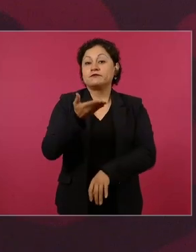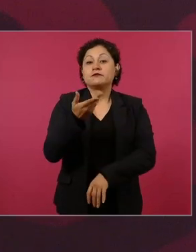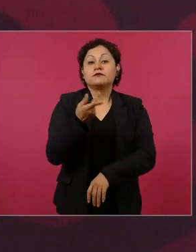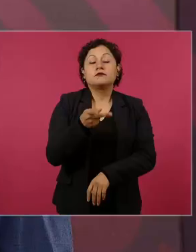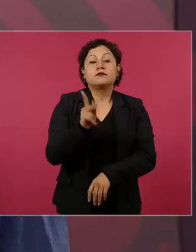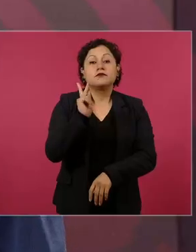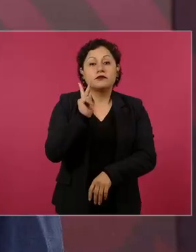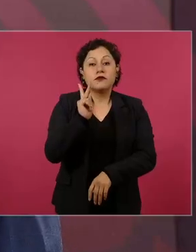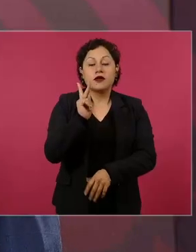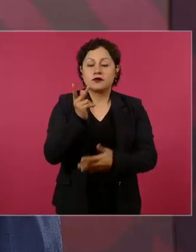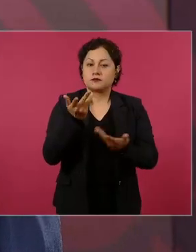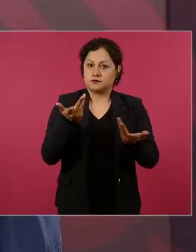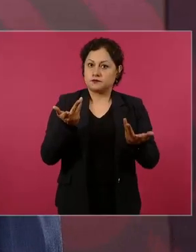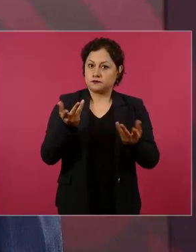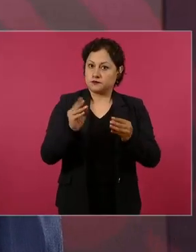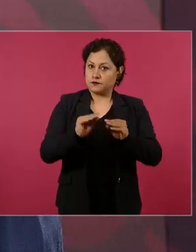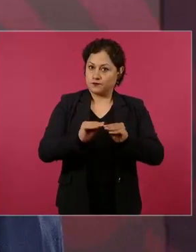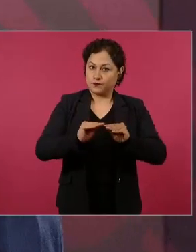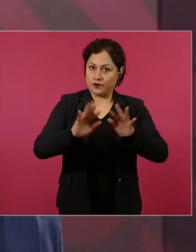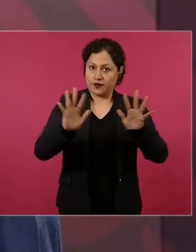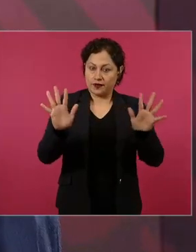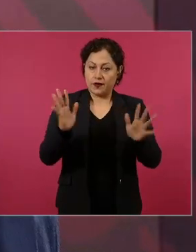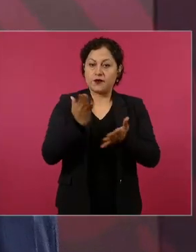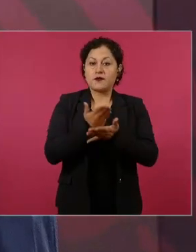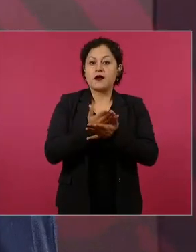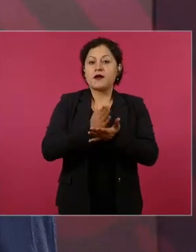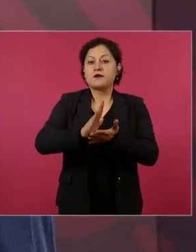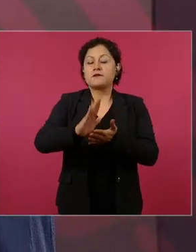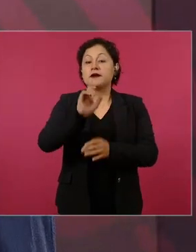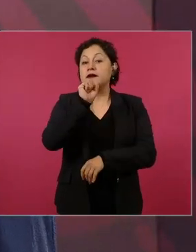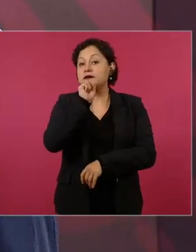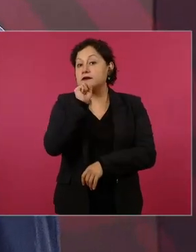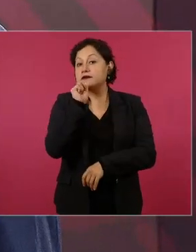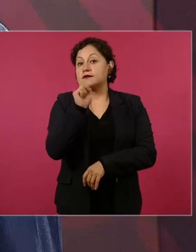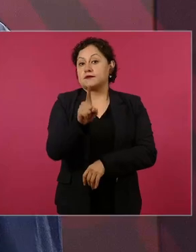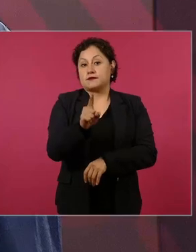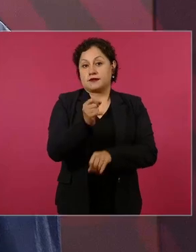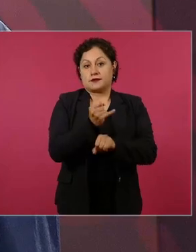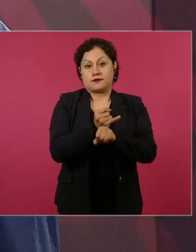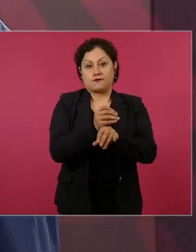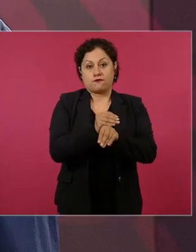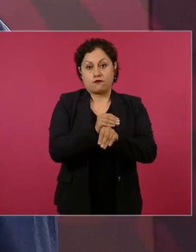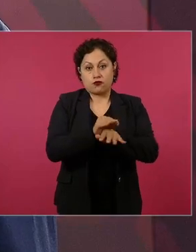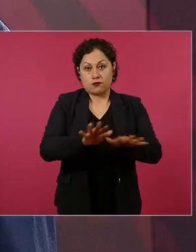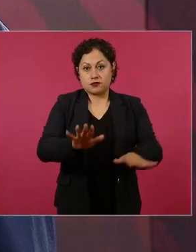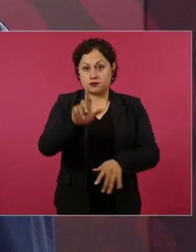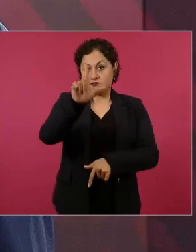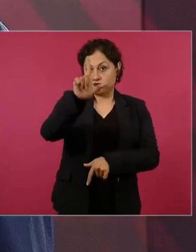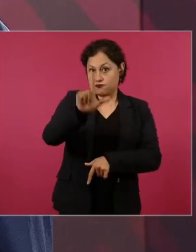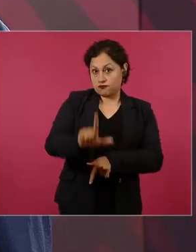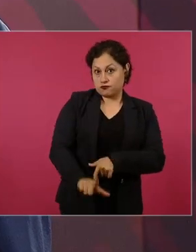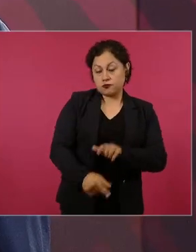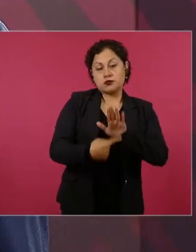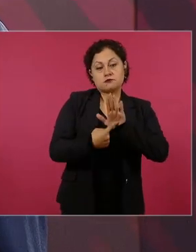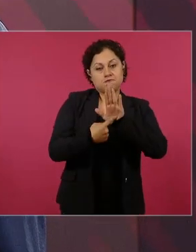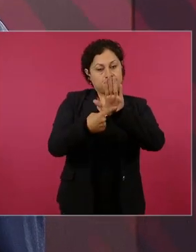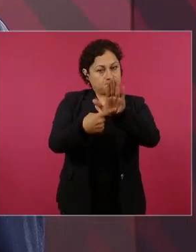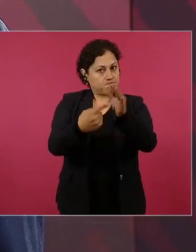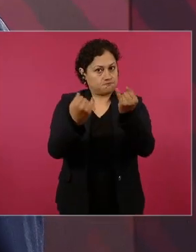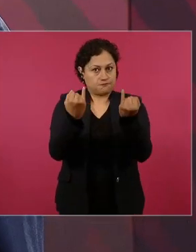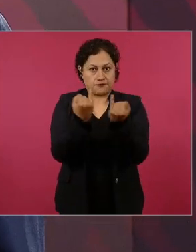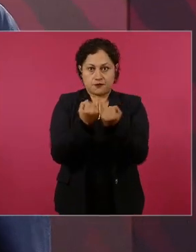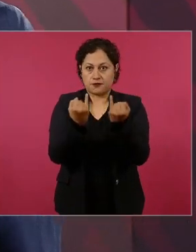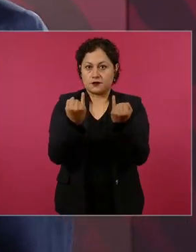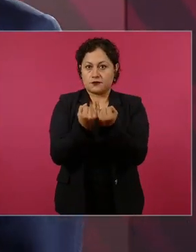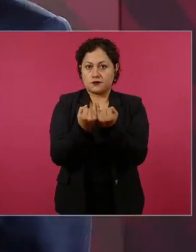de desahogar la agenda de los lunes, con